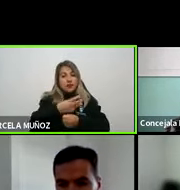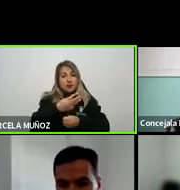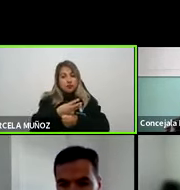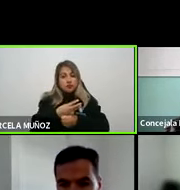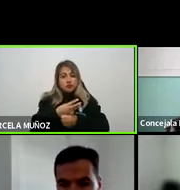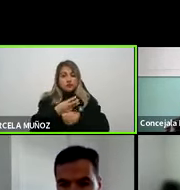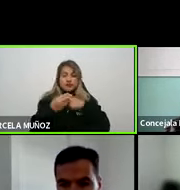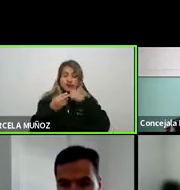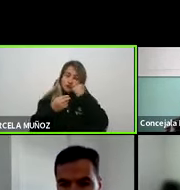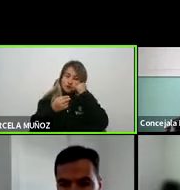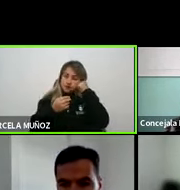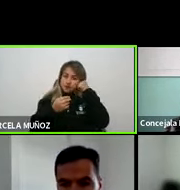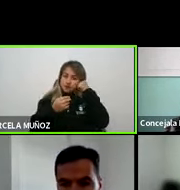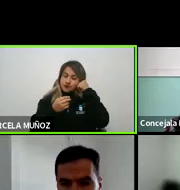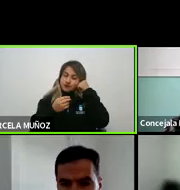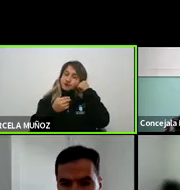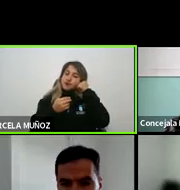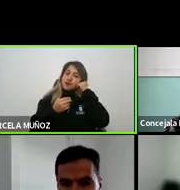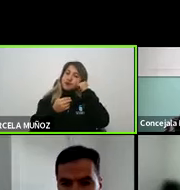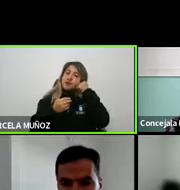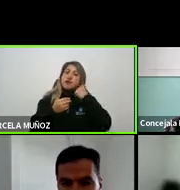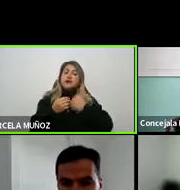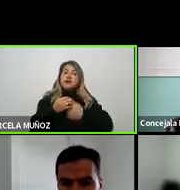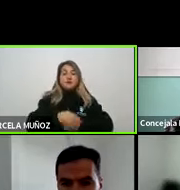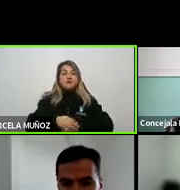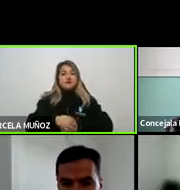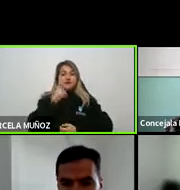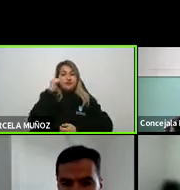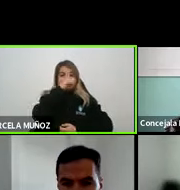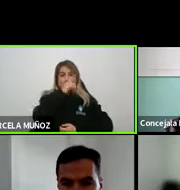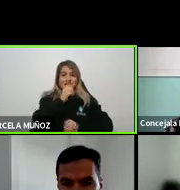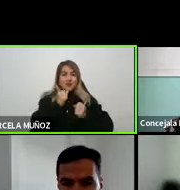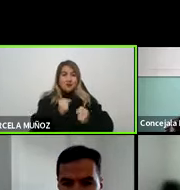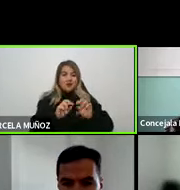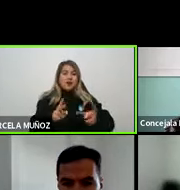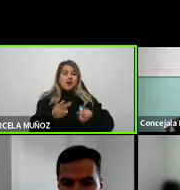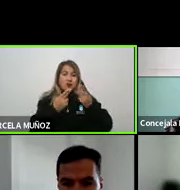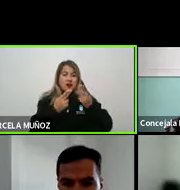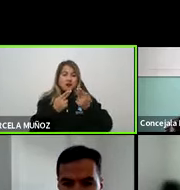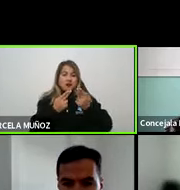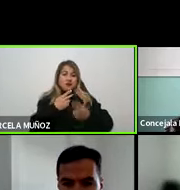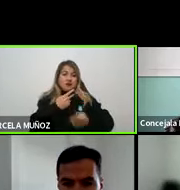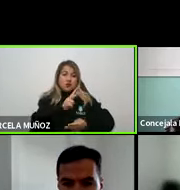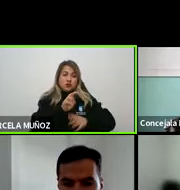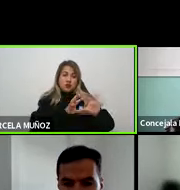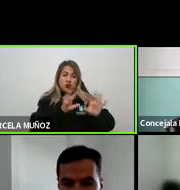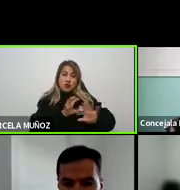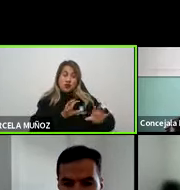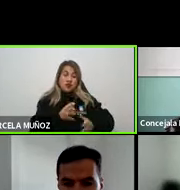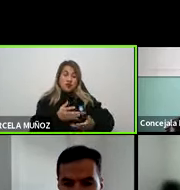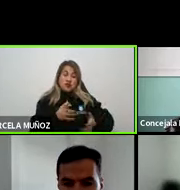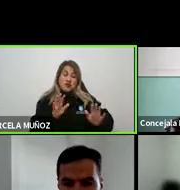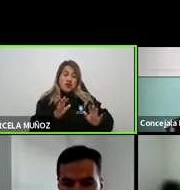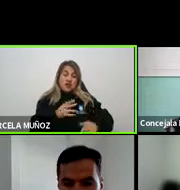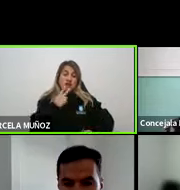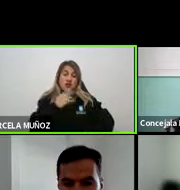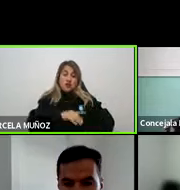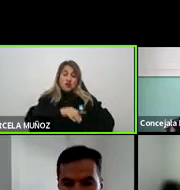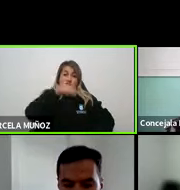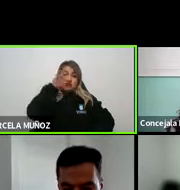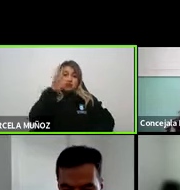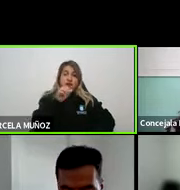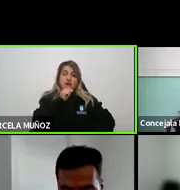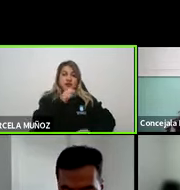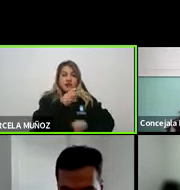que imposible podría recuperar sus cosas ya a estas alturas de su vida. Le acompañamos a él